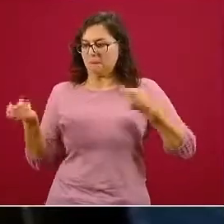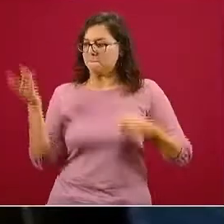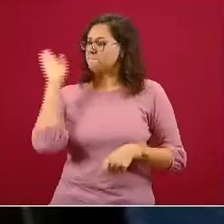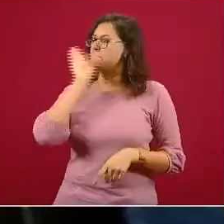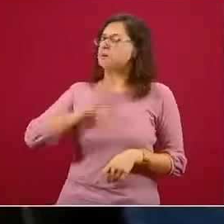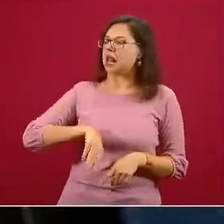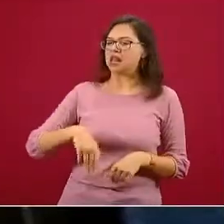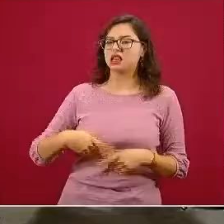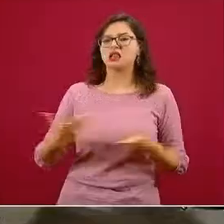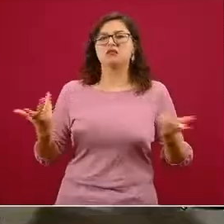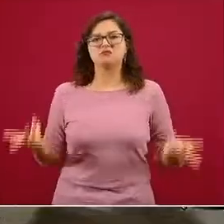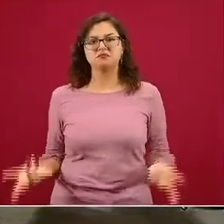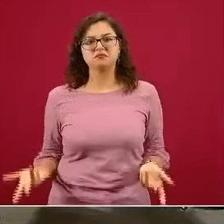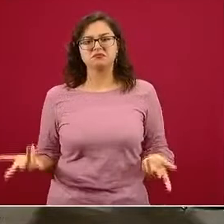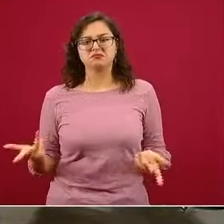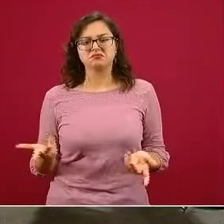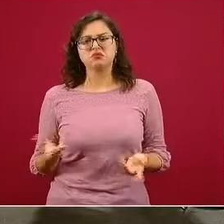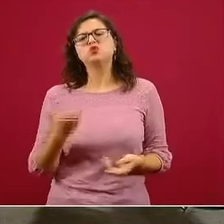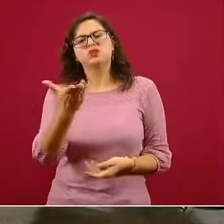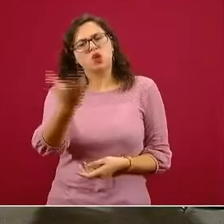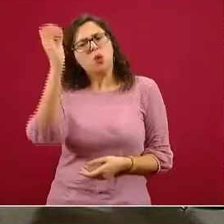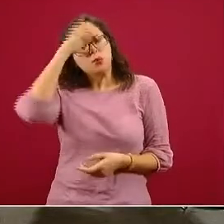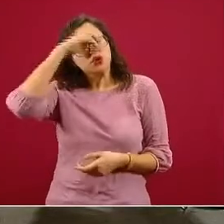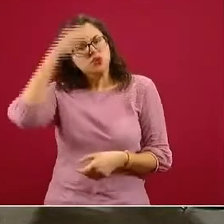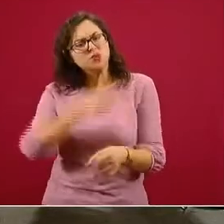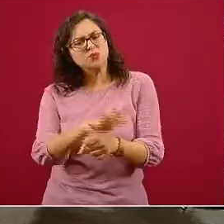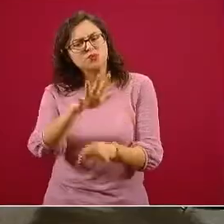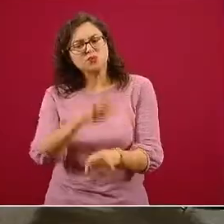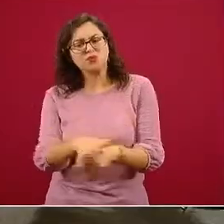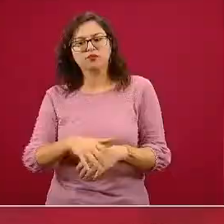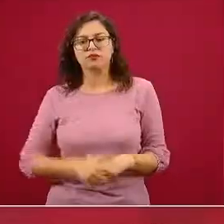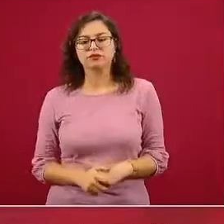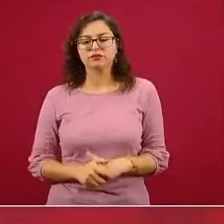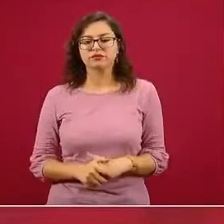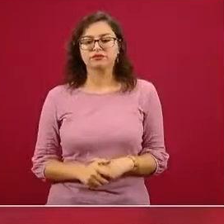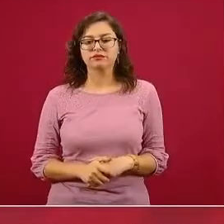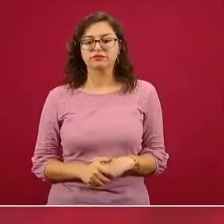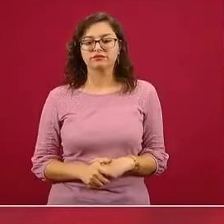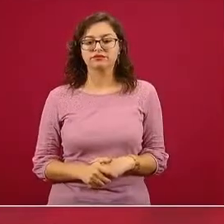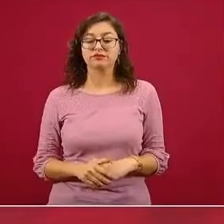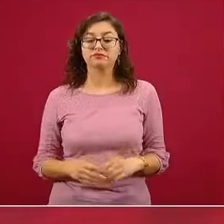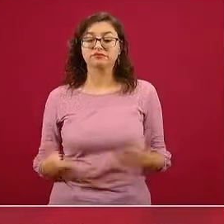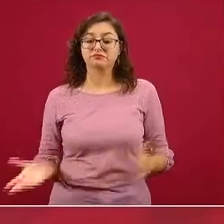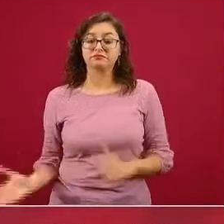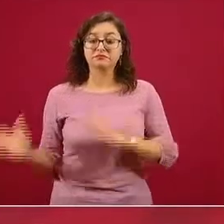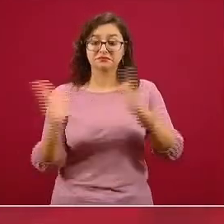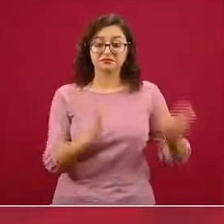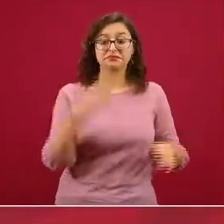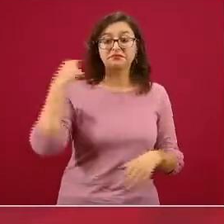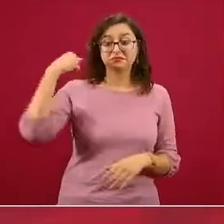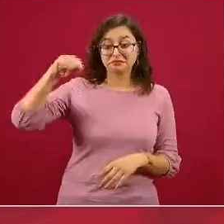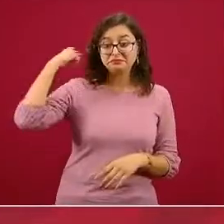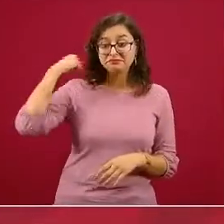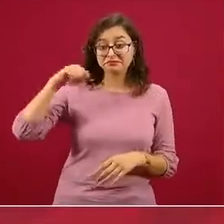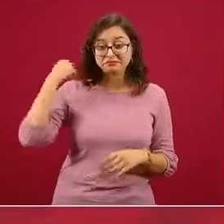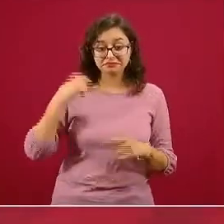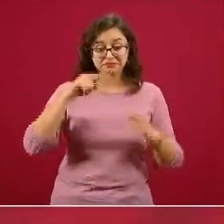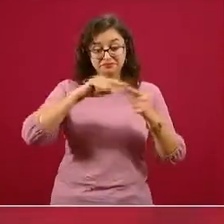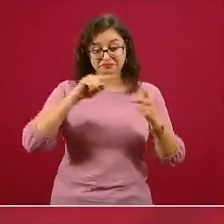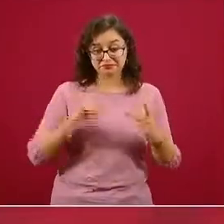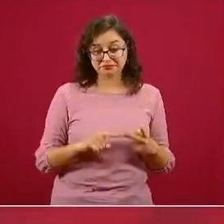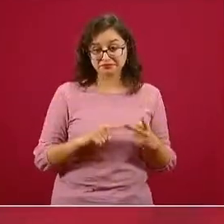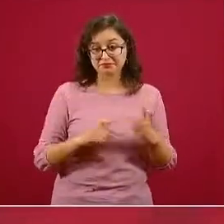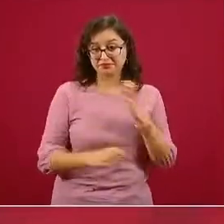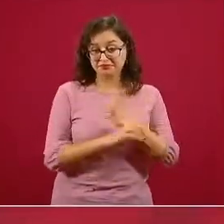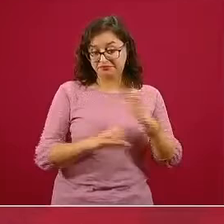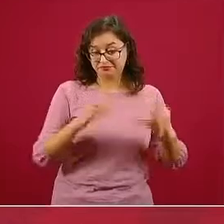comentario. Bueno, refirámonos primero al tema de Tabasco. Quisiera mencionar Tabasco por 2 razones.